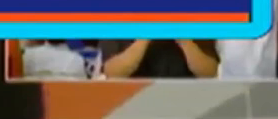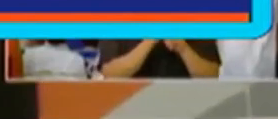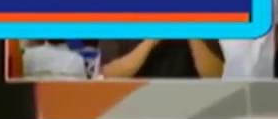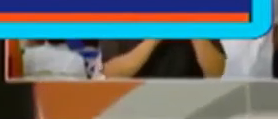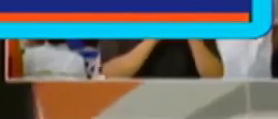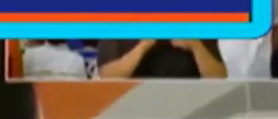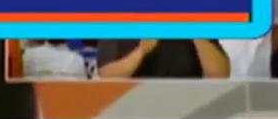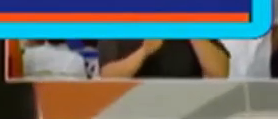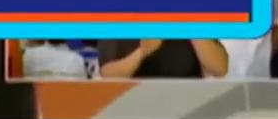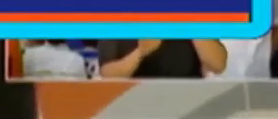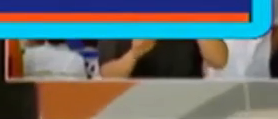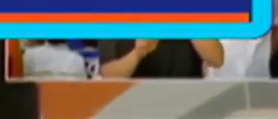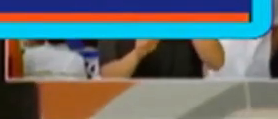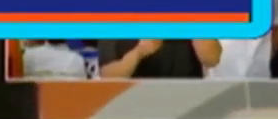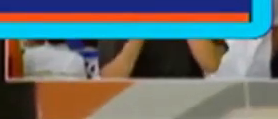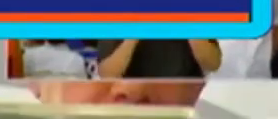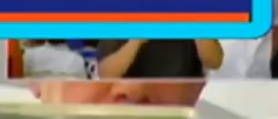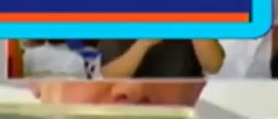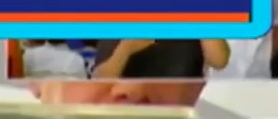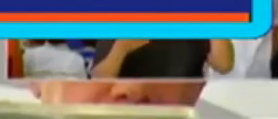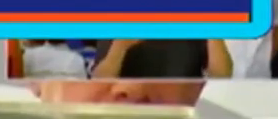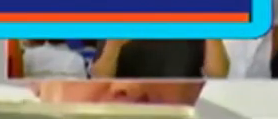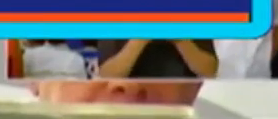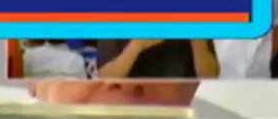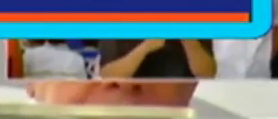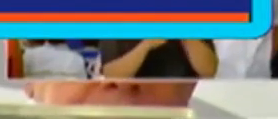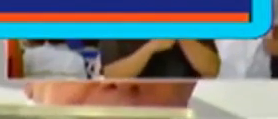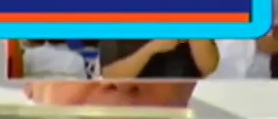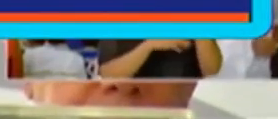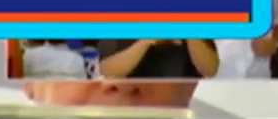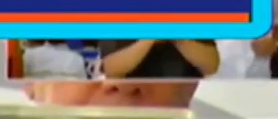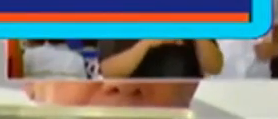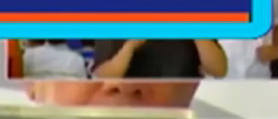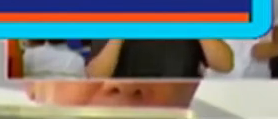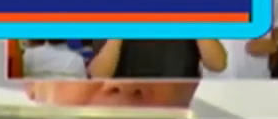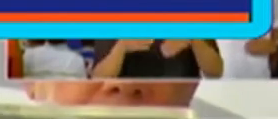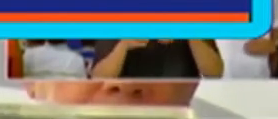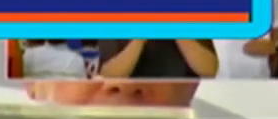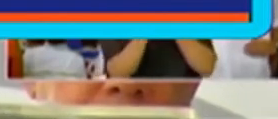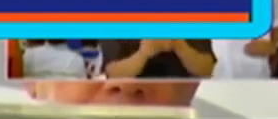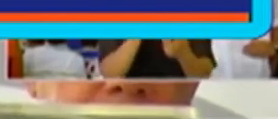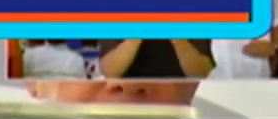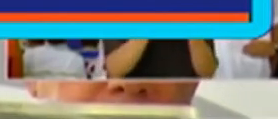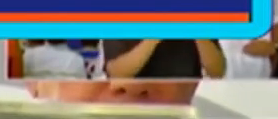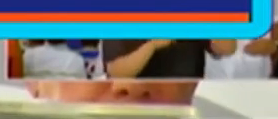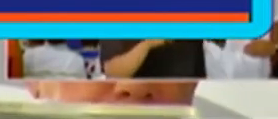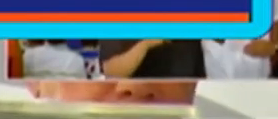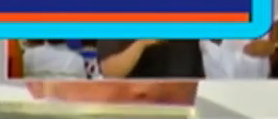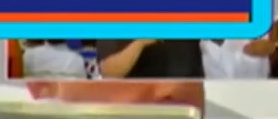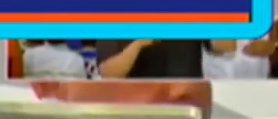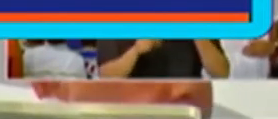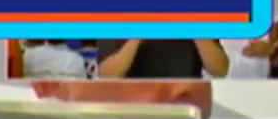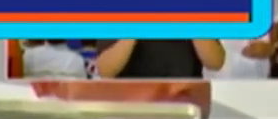Santo Domingo. Escuchamos a los niños con el himno nacional y ahora vamos a ver sobre los retos y desafíos que tiene este año escolar en República